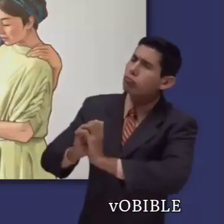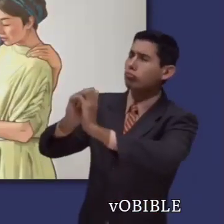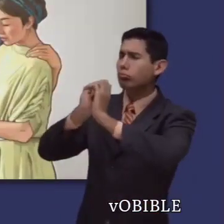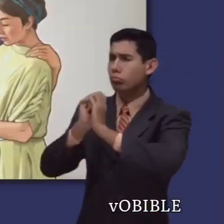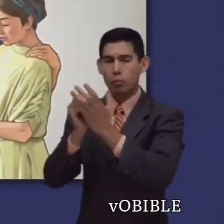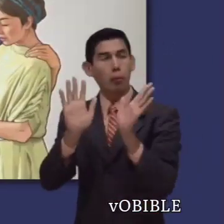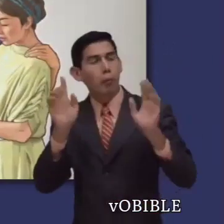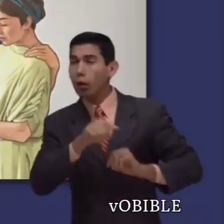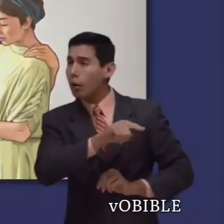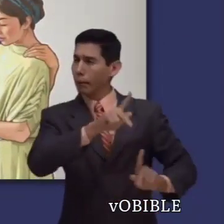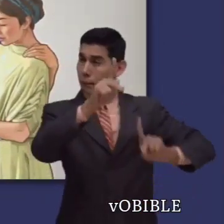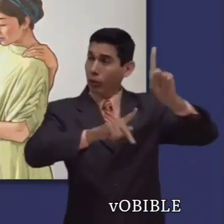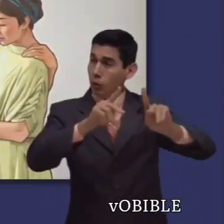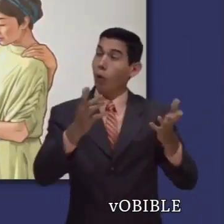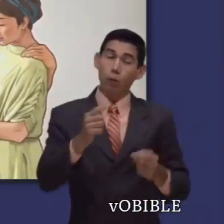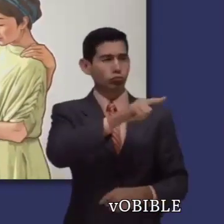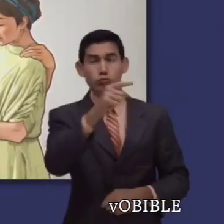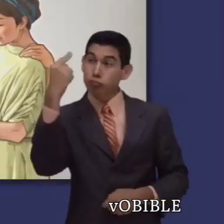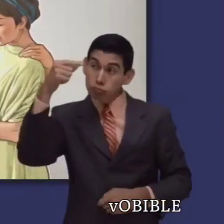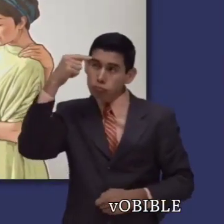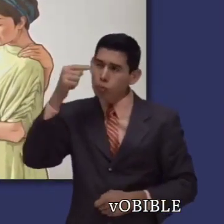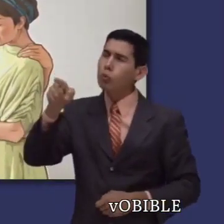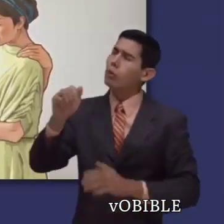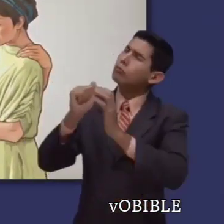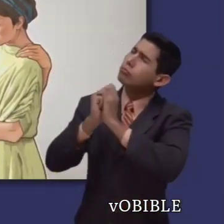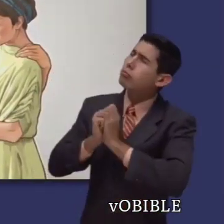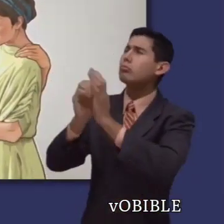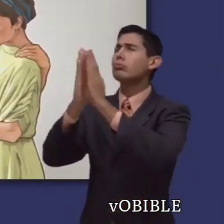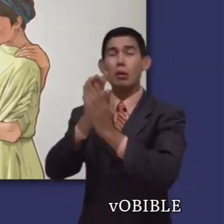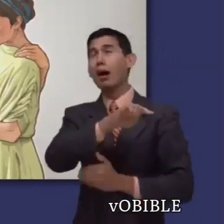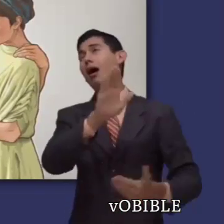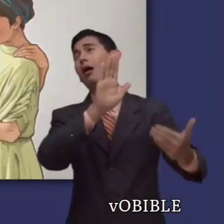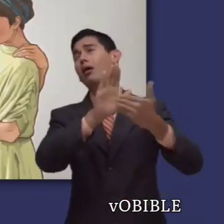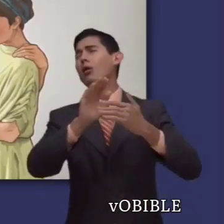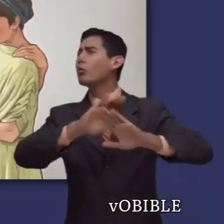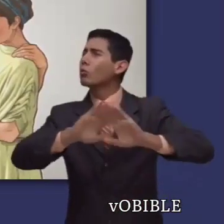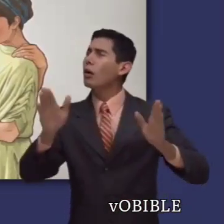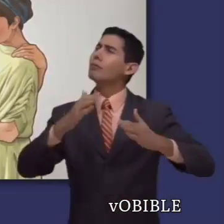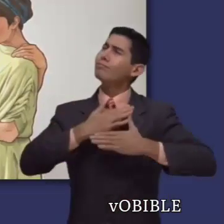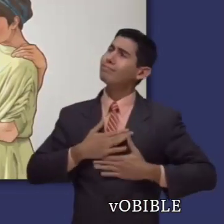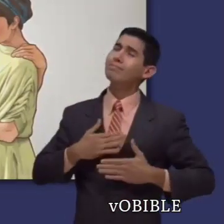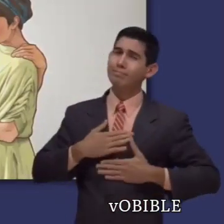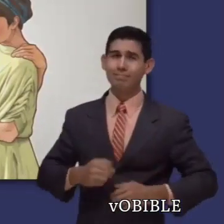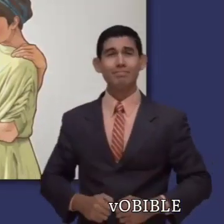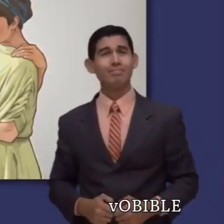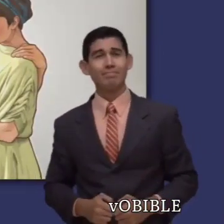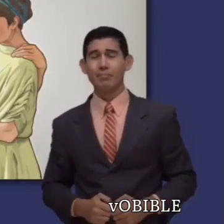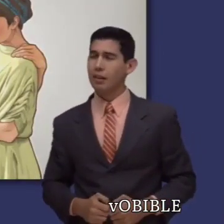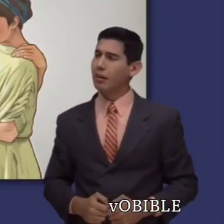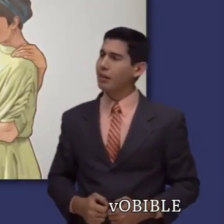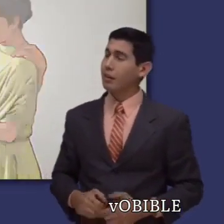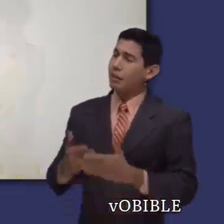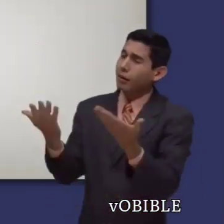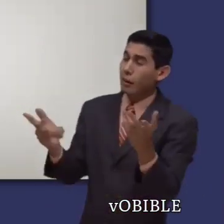necesario orar por otros, incluso por los funcionarios del gobierno, para que el pueblo de Dios lleve una vida tranquila y realice su ministerio